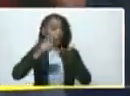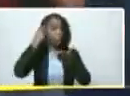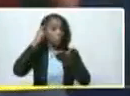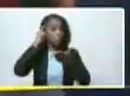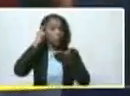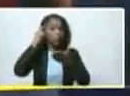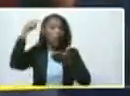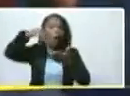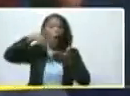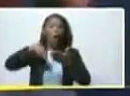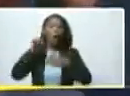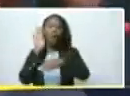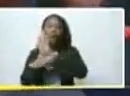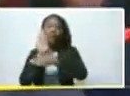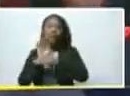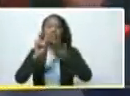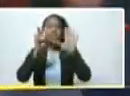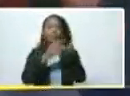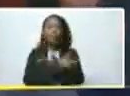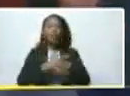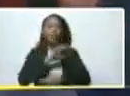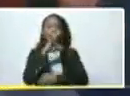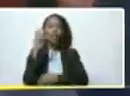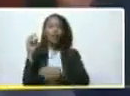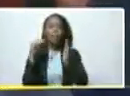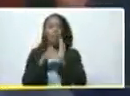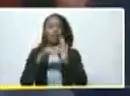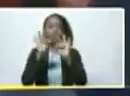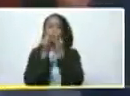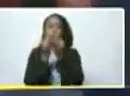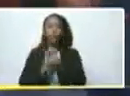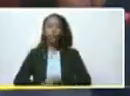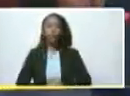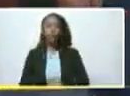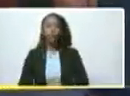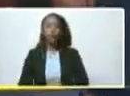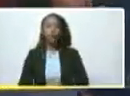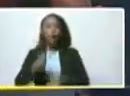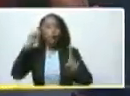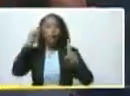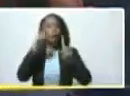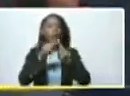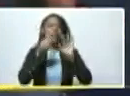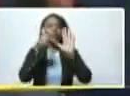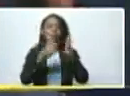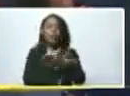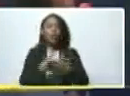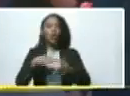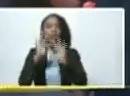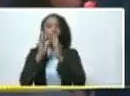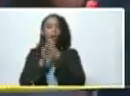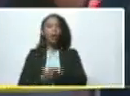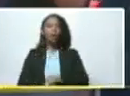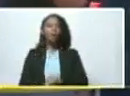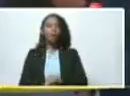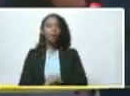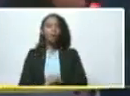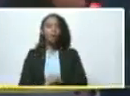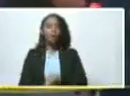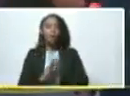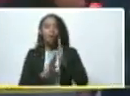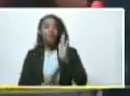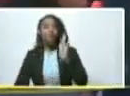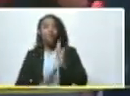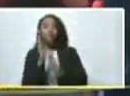hoy estamos protegiendo a 7.500.000 familias. La meta era 6 millones de familias. Y